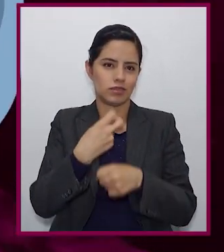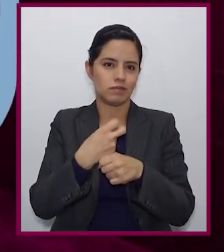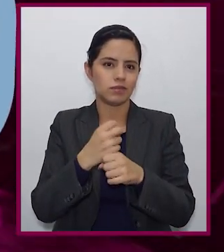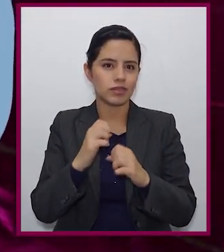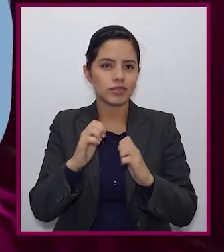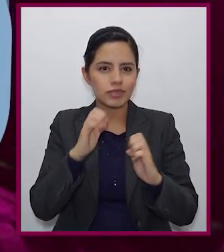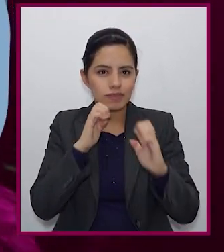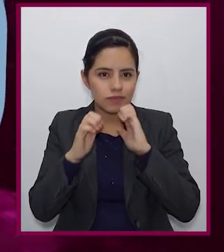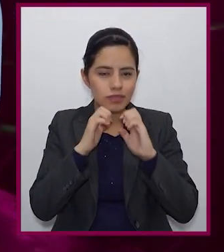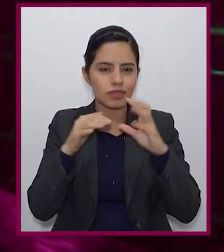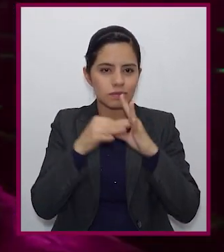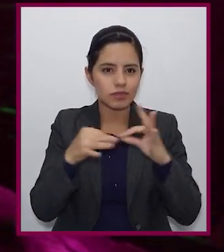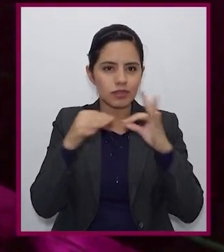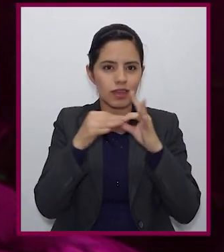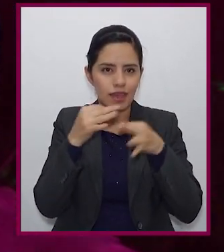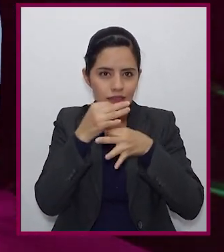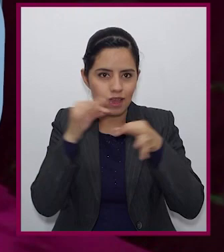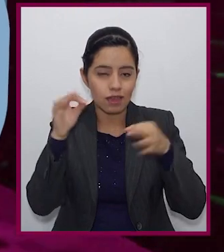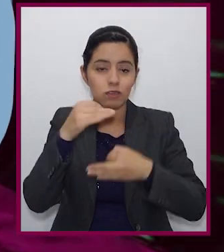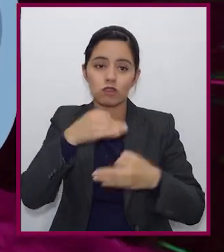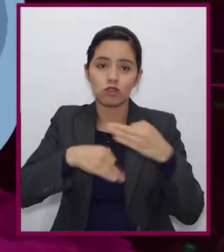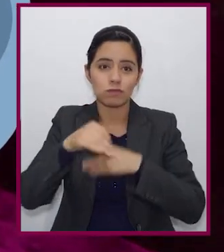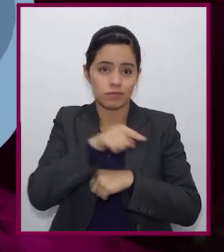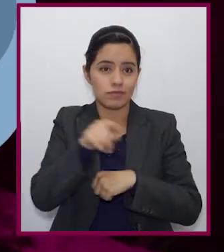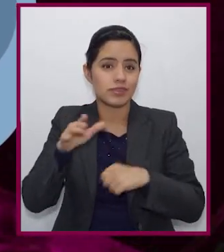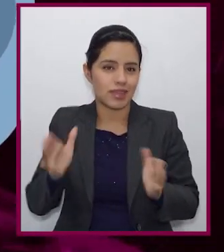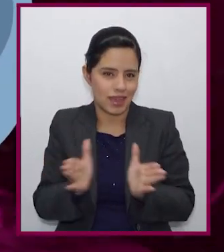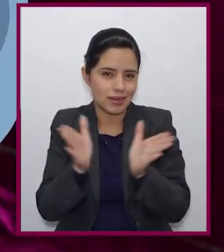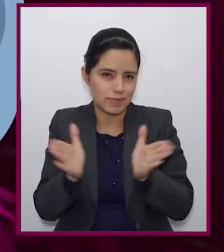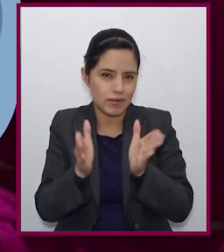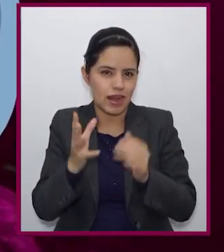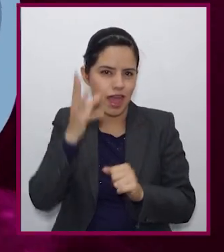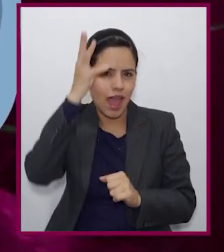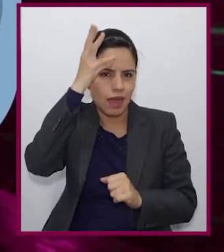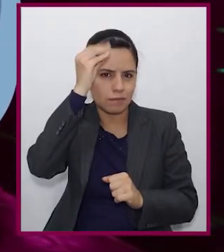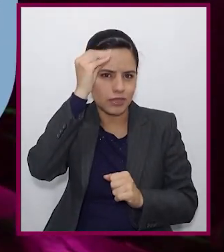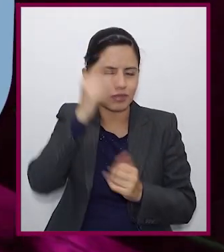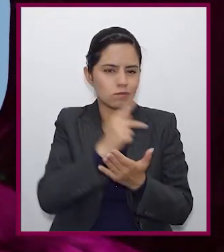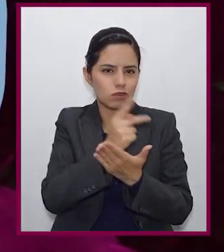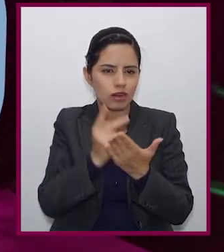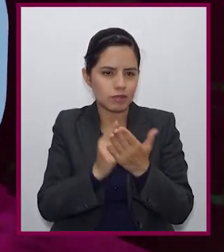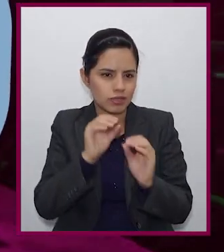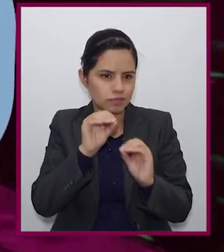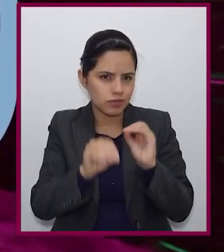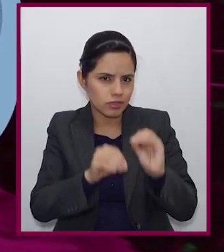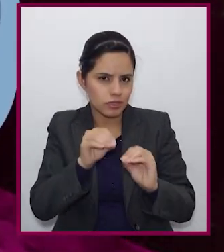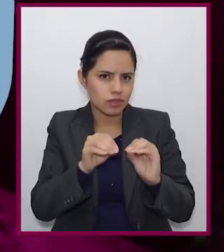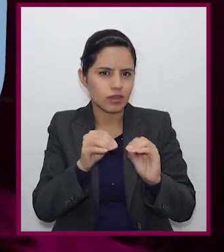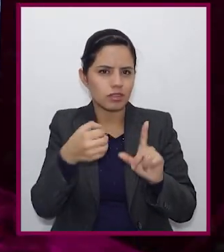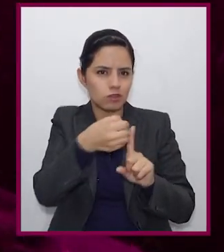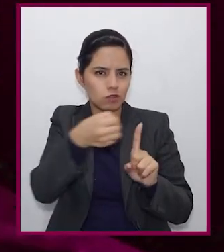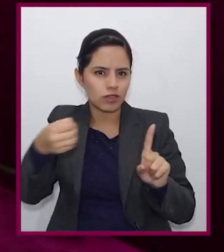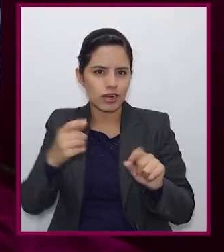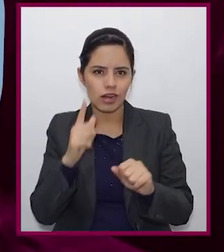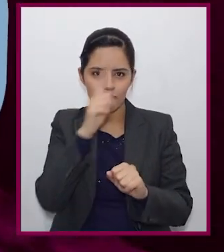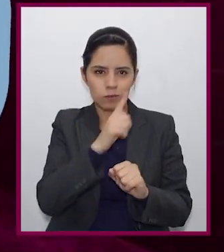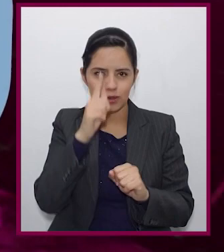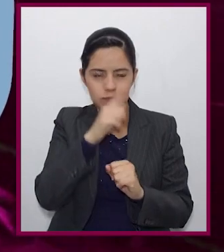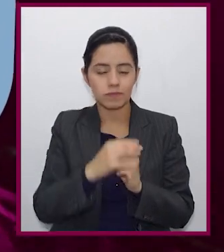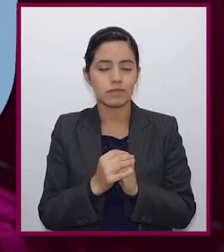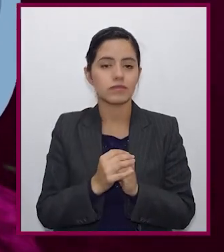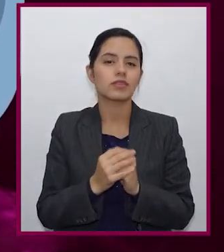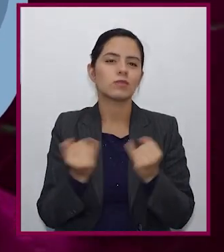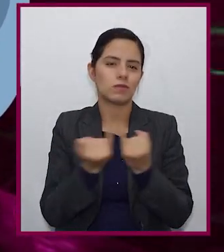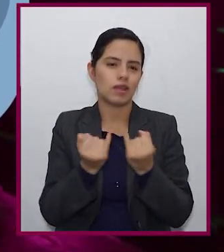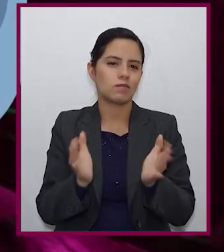este mensaje que tuvimos, esta conversación a todos. Aprendan a programar, pues programando y respetando ese lenguaje. Los